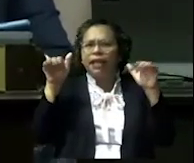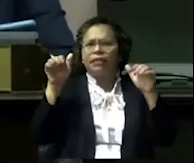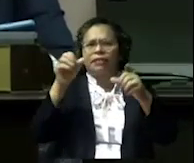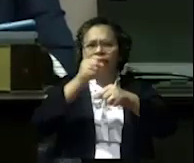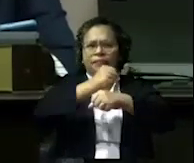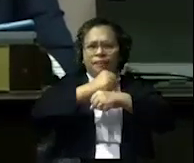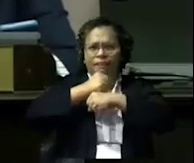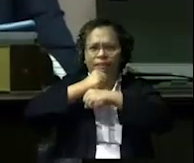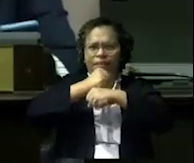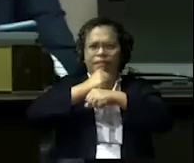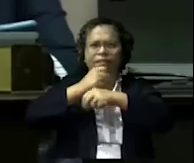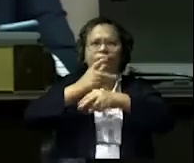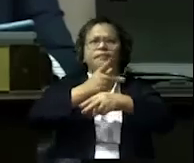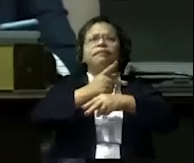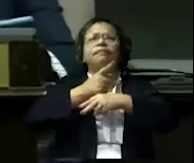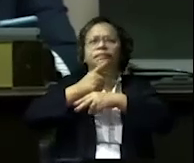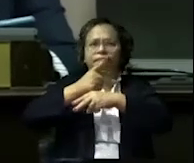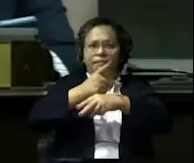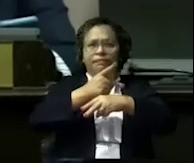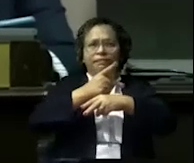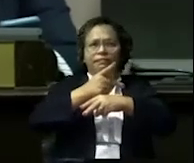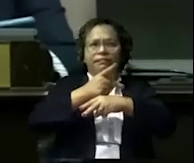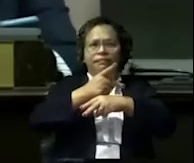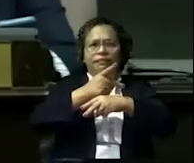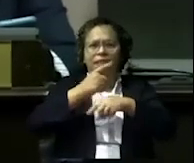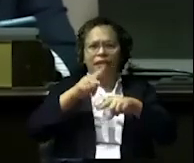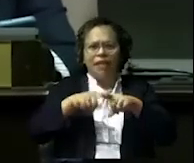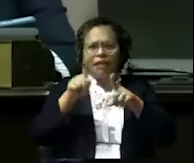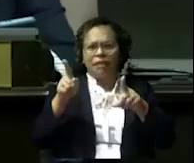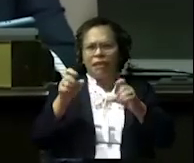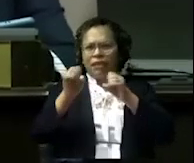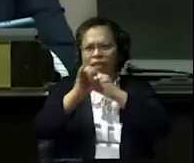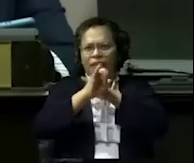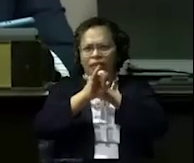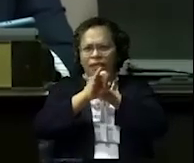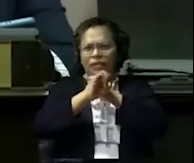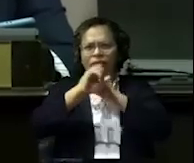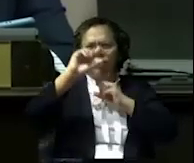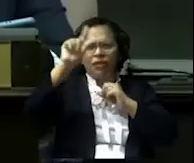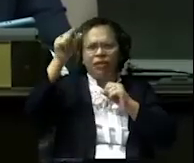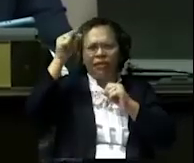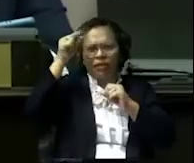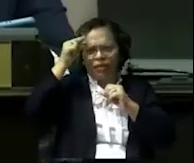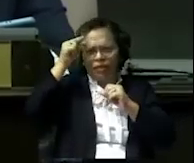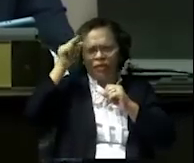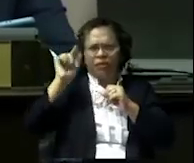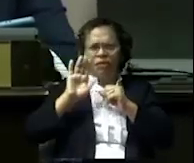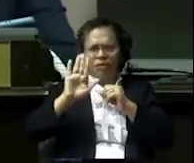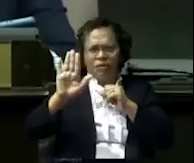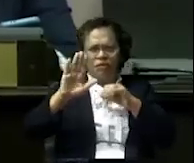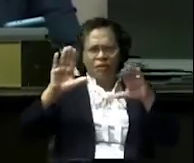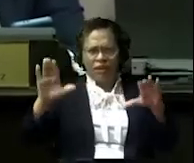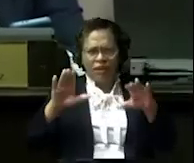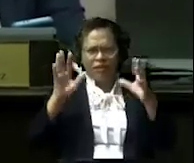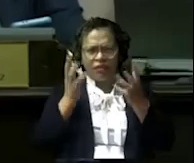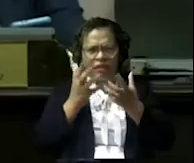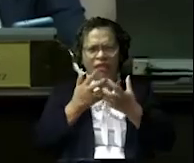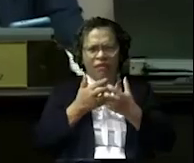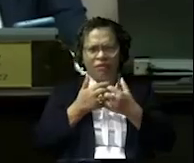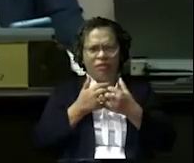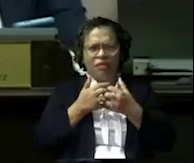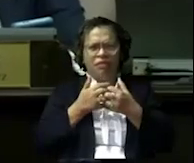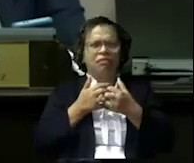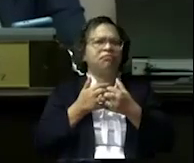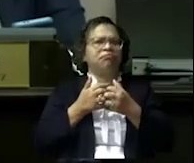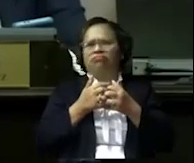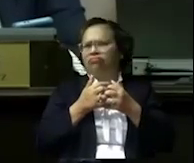nosotros vemos en las instituciones aquí a veces del Estado. ¿Por qué razón? Porque el Ministerio de Medio Ambiente se refiere al